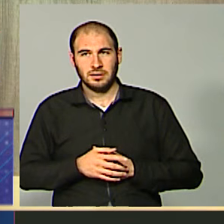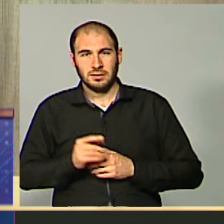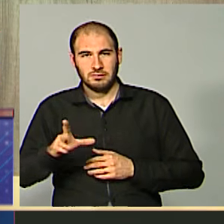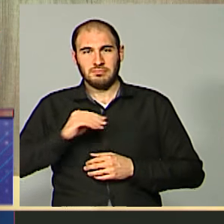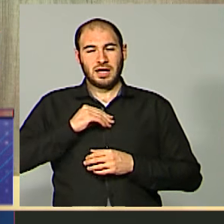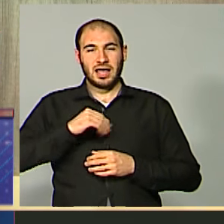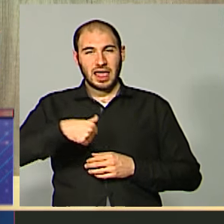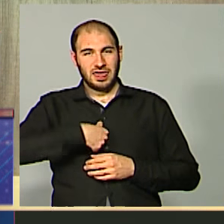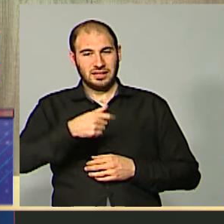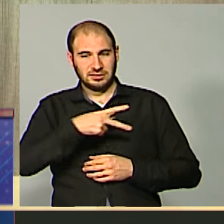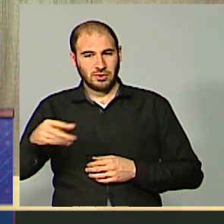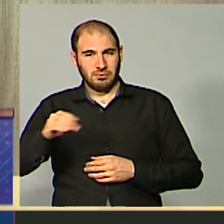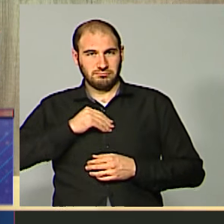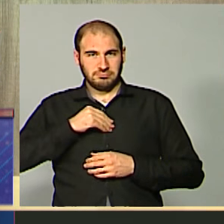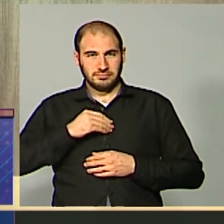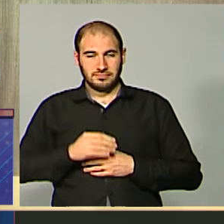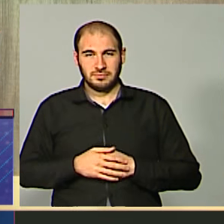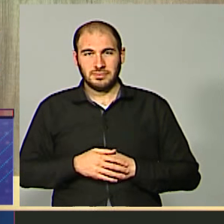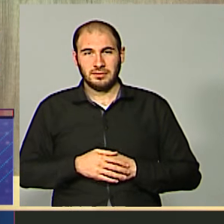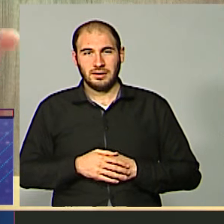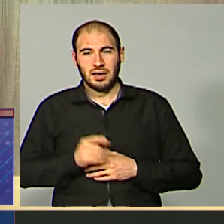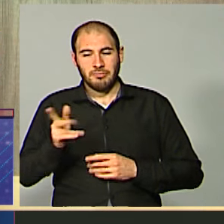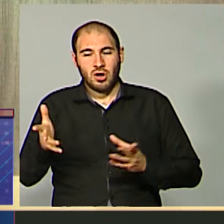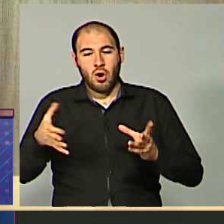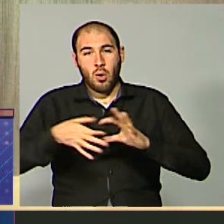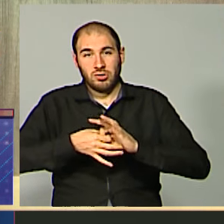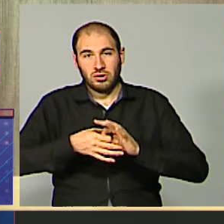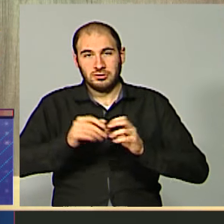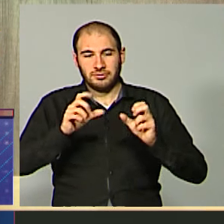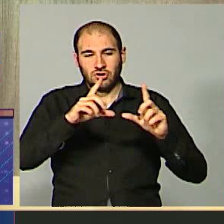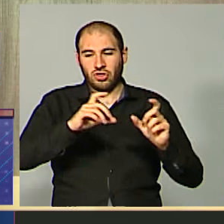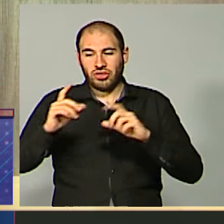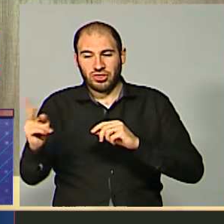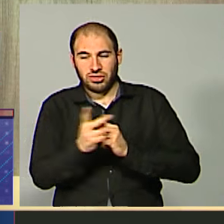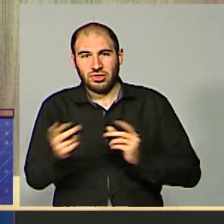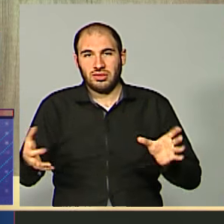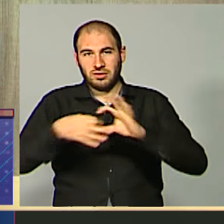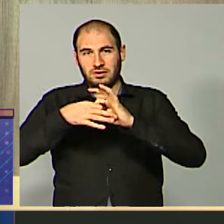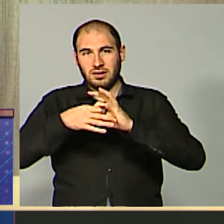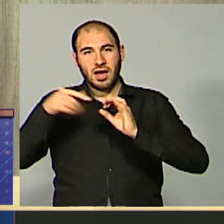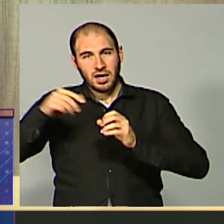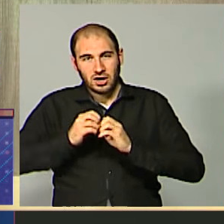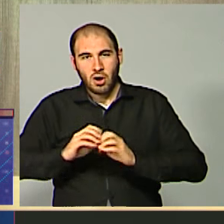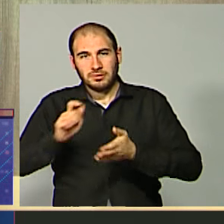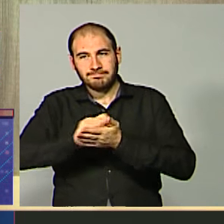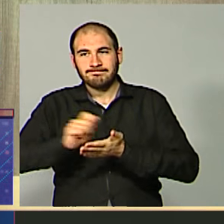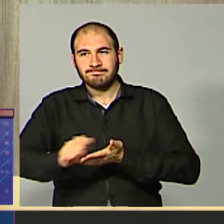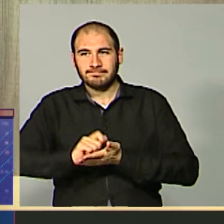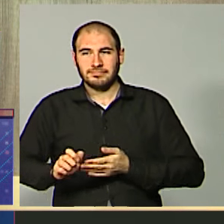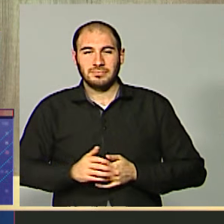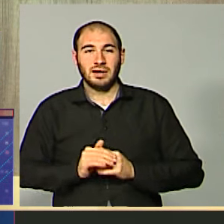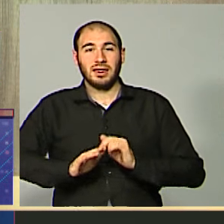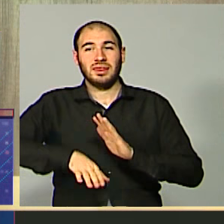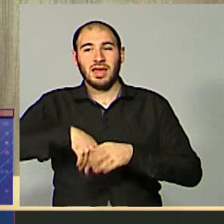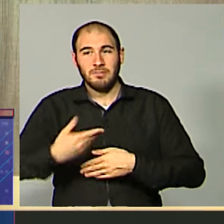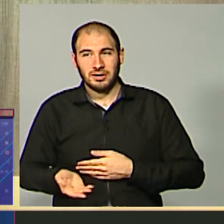asumir su identidad sexual, entonces es como que unió estas dos imágenes y a partir de ahí empezó a escribir. Y después,